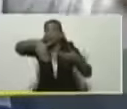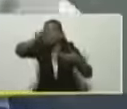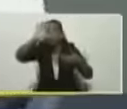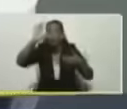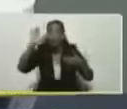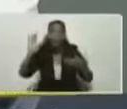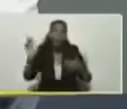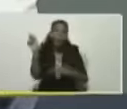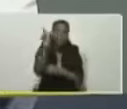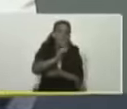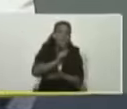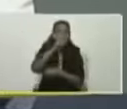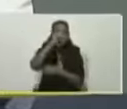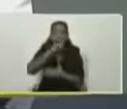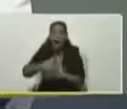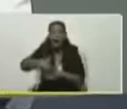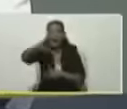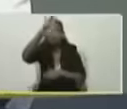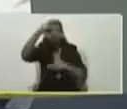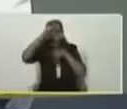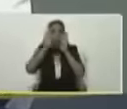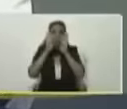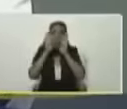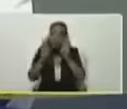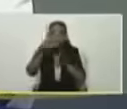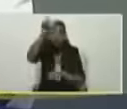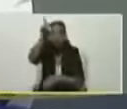a los meses y años por venir.